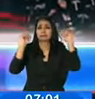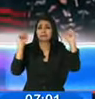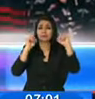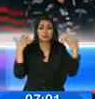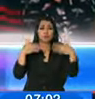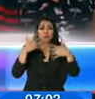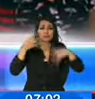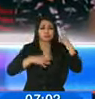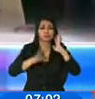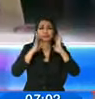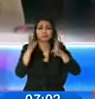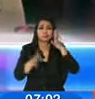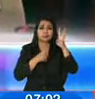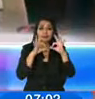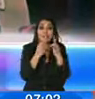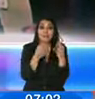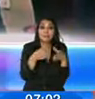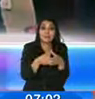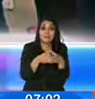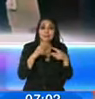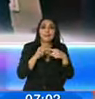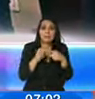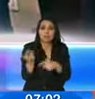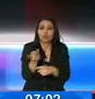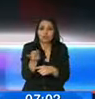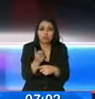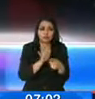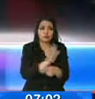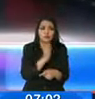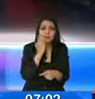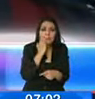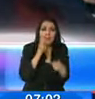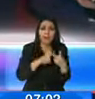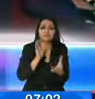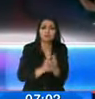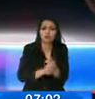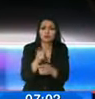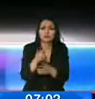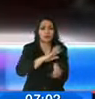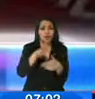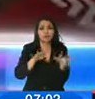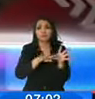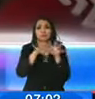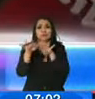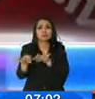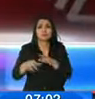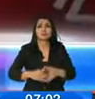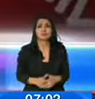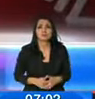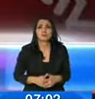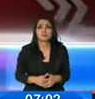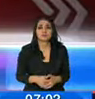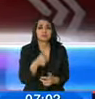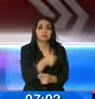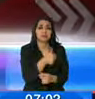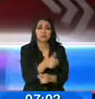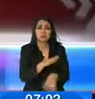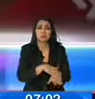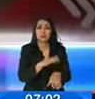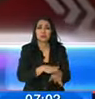de los fallecidos, eran sus primos, sus madres y la esposa de uno de ellos. ¡Lo mató!